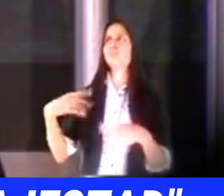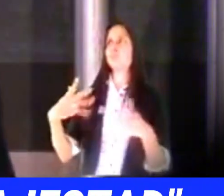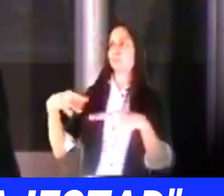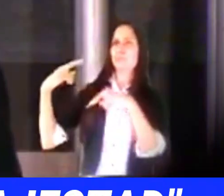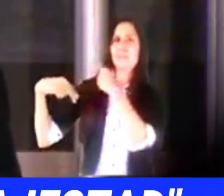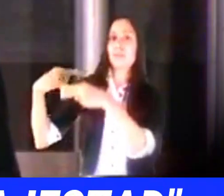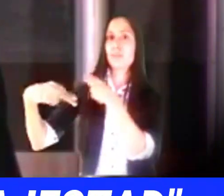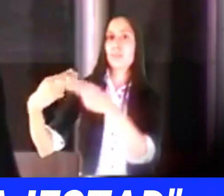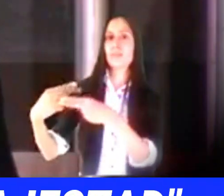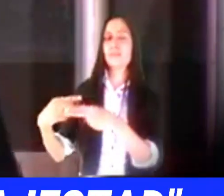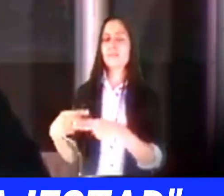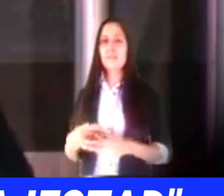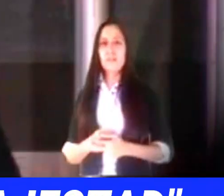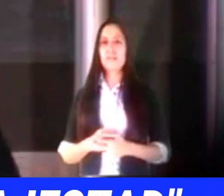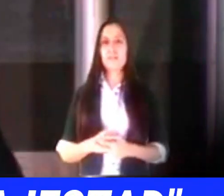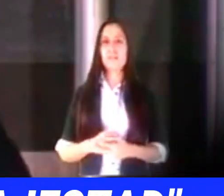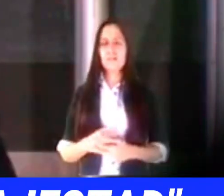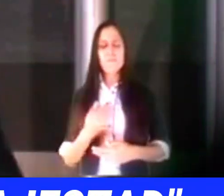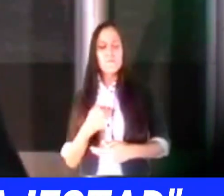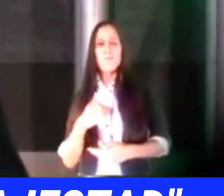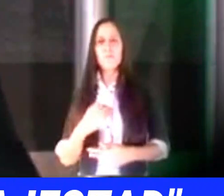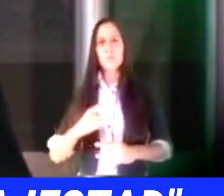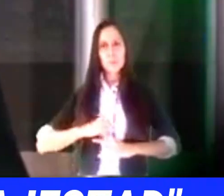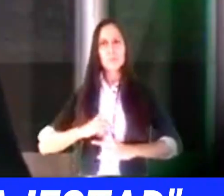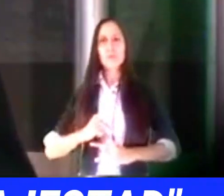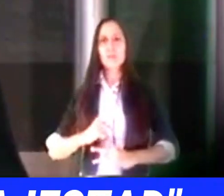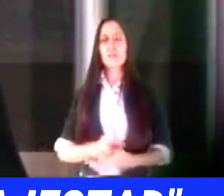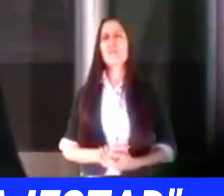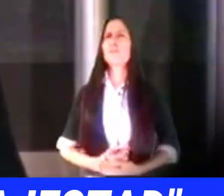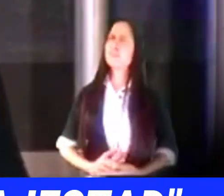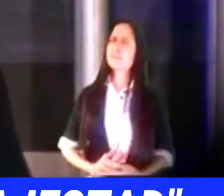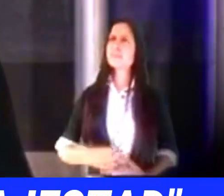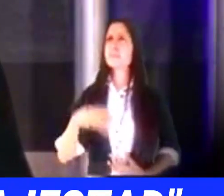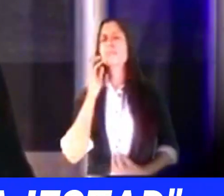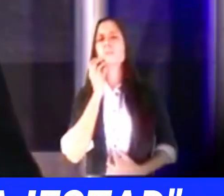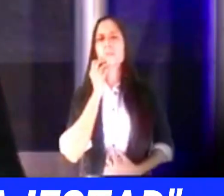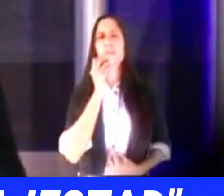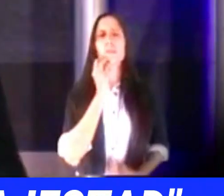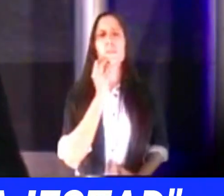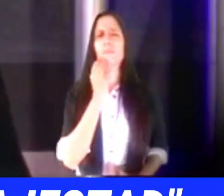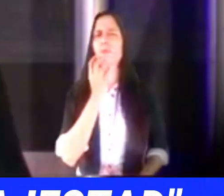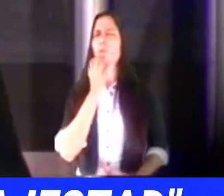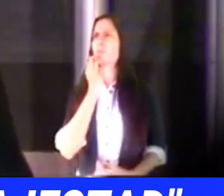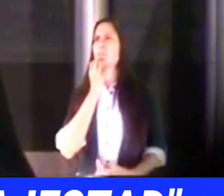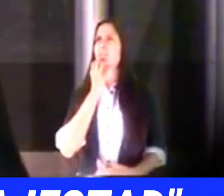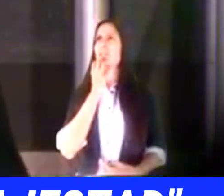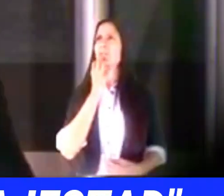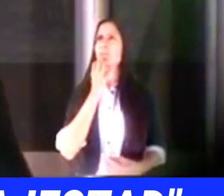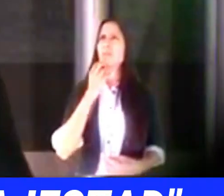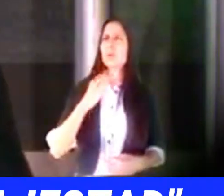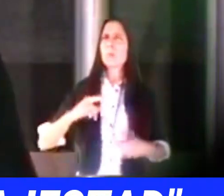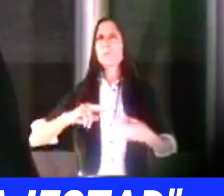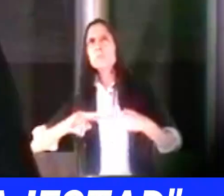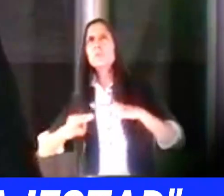porque es legal. Igual nos sucede o nos sucedió a nosotros, los que hoy estamos